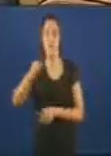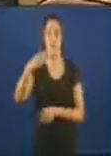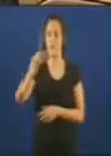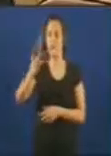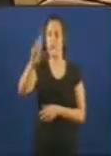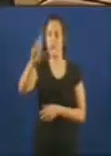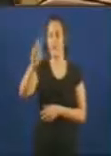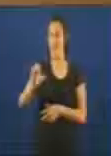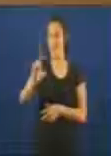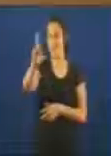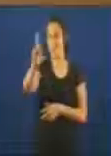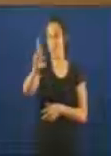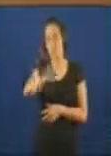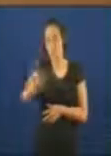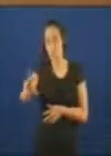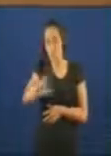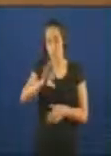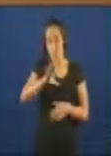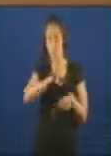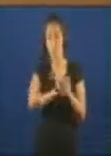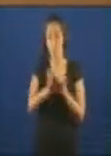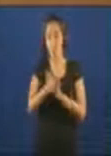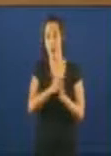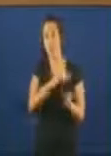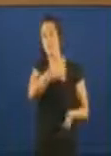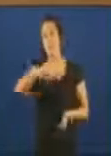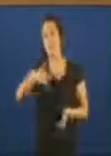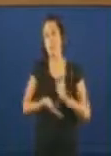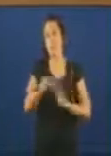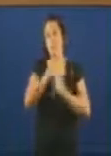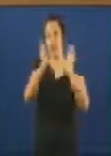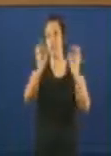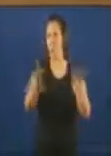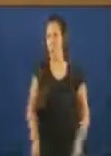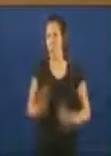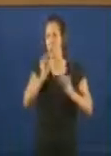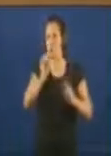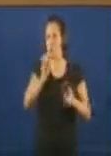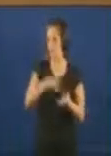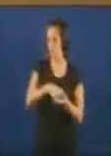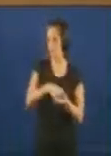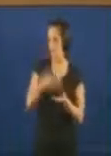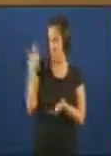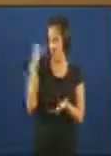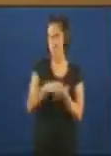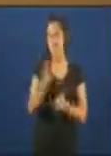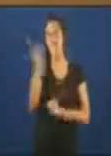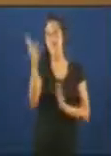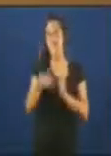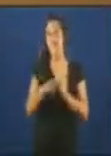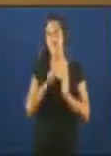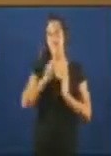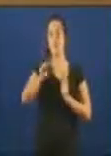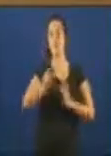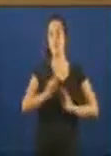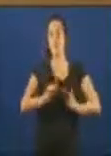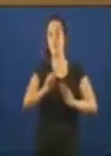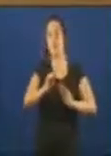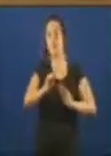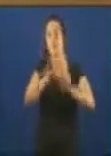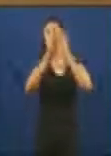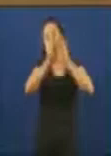vai polo mismo camiño. Por si ten algunha dúbida, no informe económico de 2012 de Nova Galicia Banco